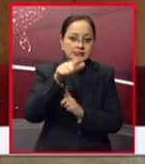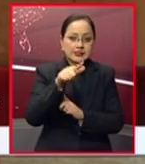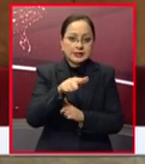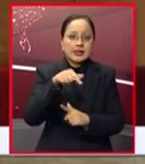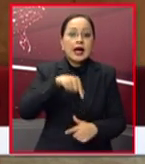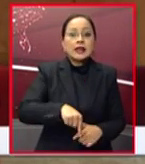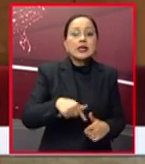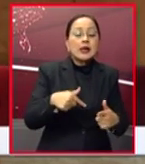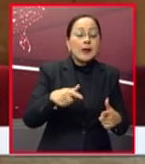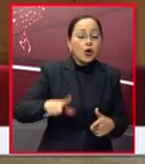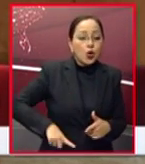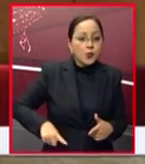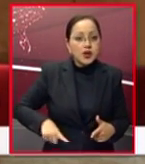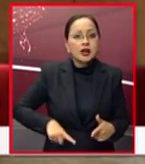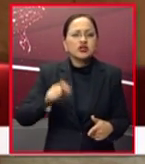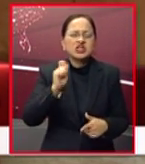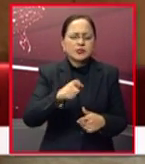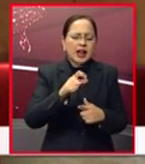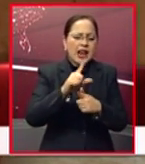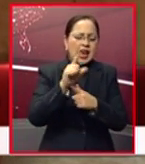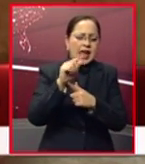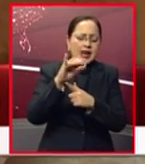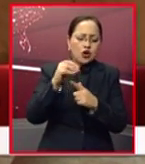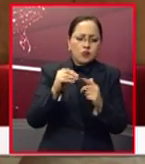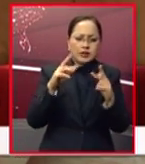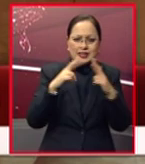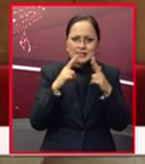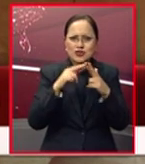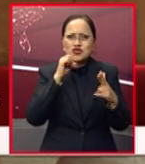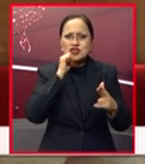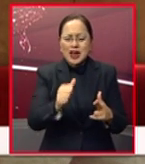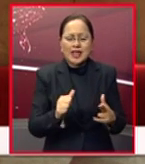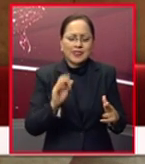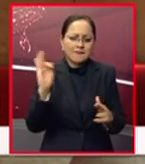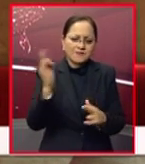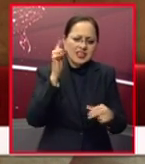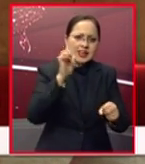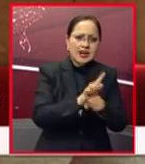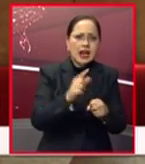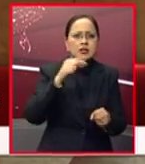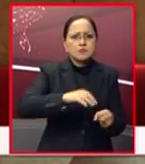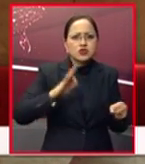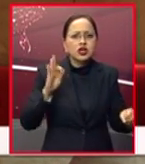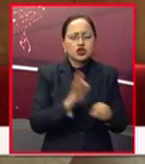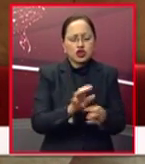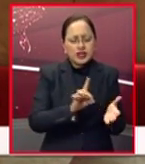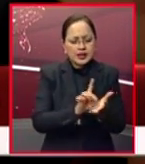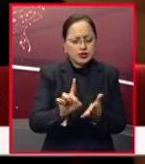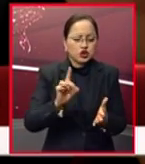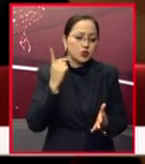como laico, federalista, de economía mixta y protector de los derechos políticos y sociales.